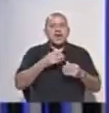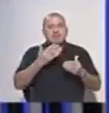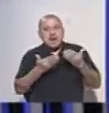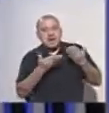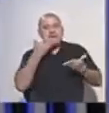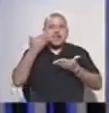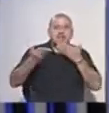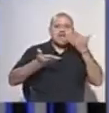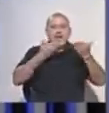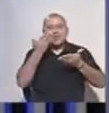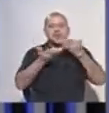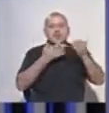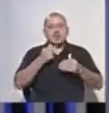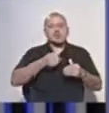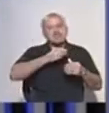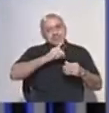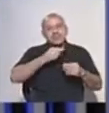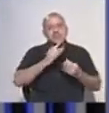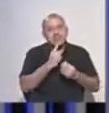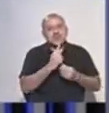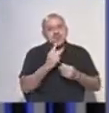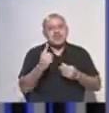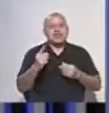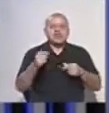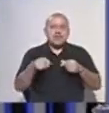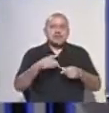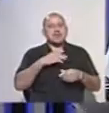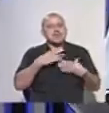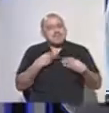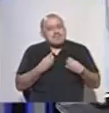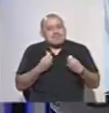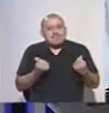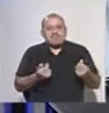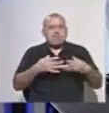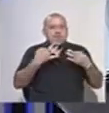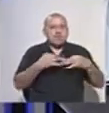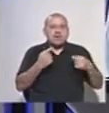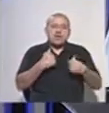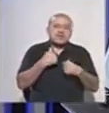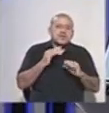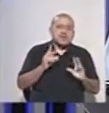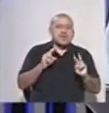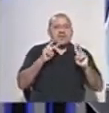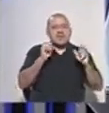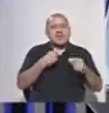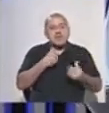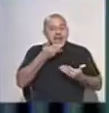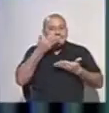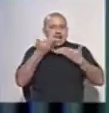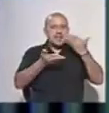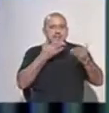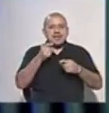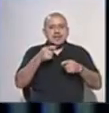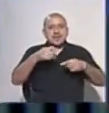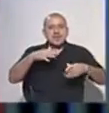la gente. Es como una cosa muy disfrutable, que si no sos muy gran fan del carnaval, igual ahí es el momento más emocionante.